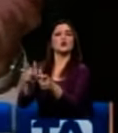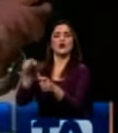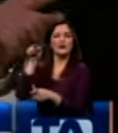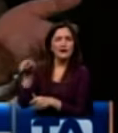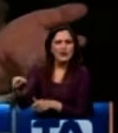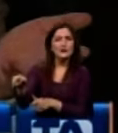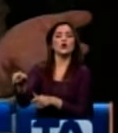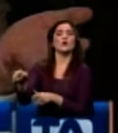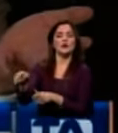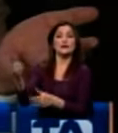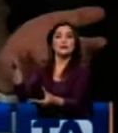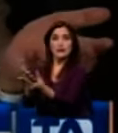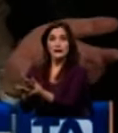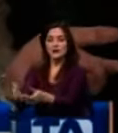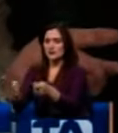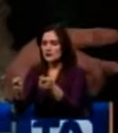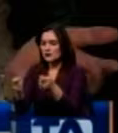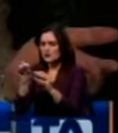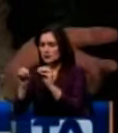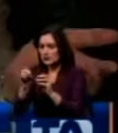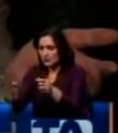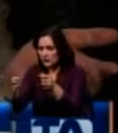función del acta ya elaborada,